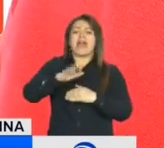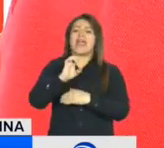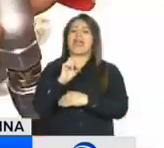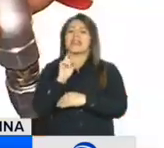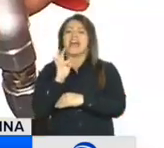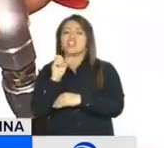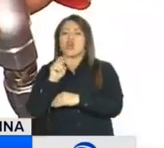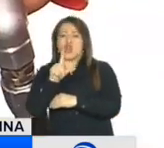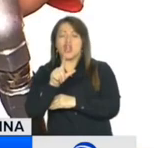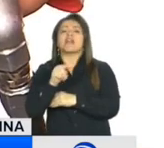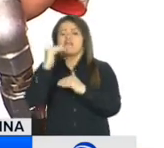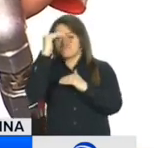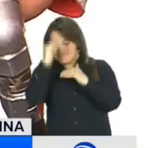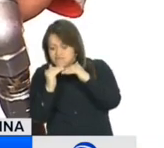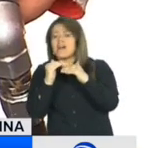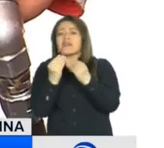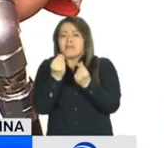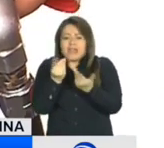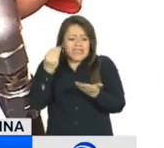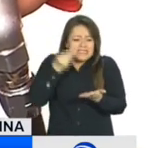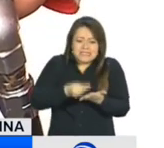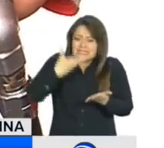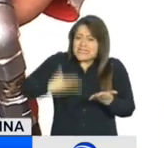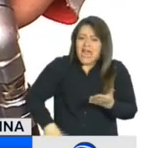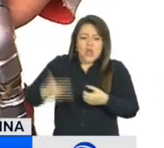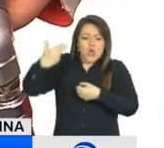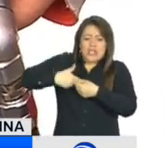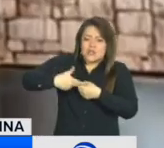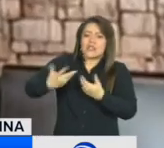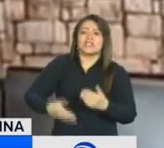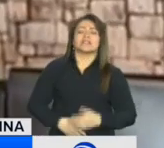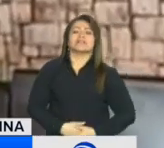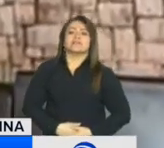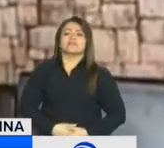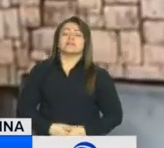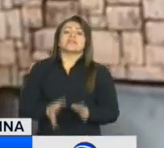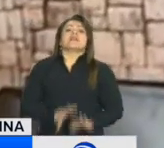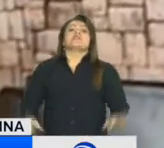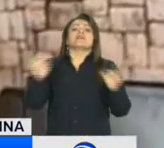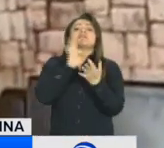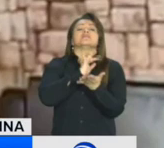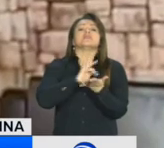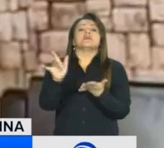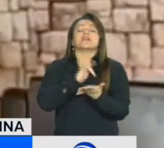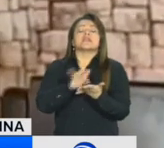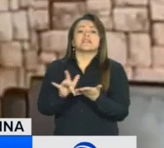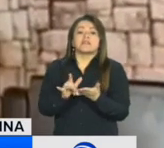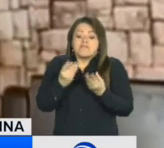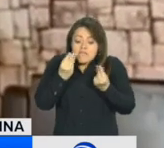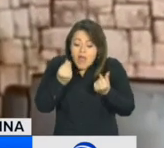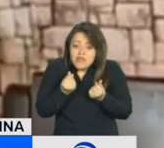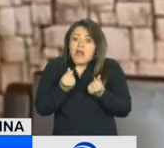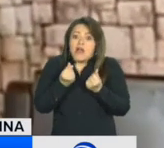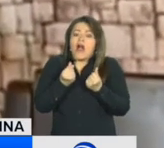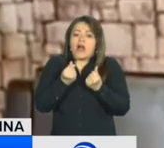con el fin de lograr una disminución en los precios del combustible. Necesitamos que intervenga urgentemente el costo y el